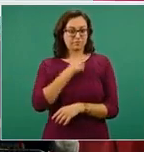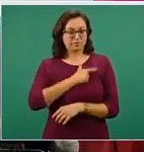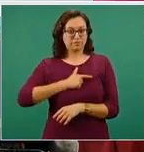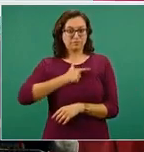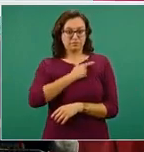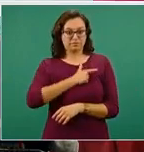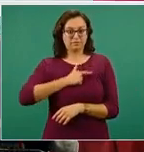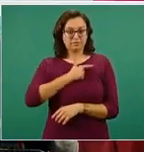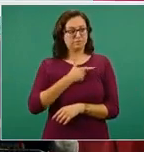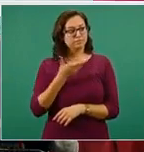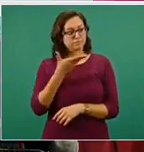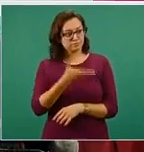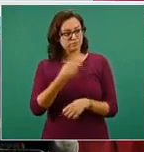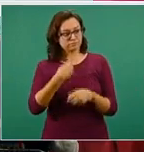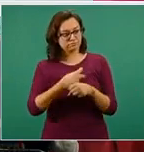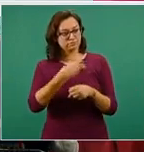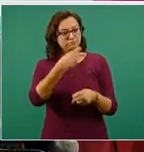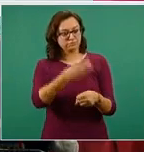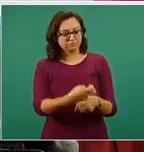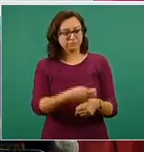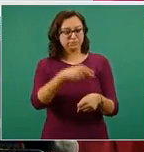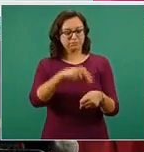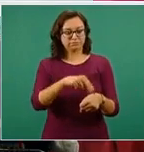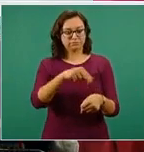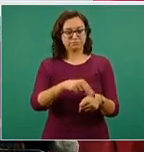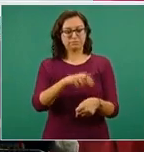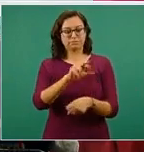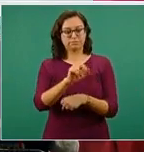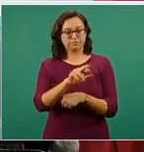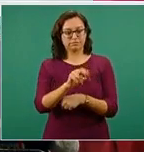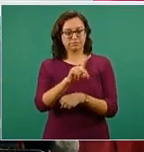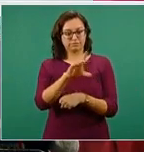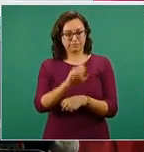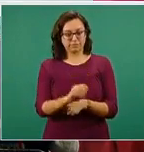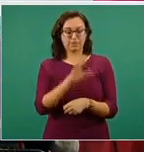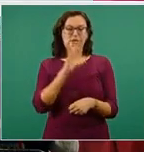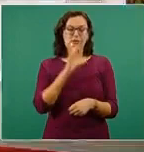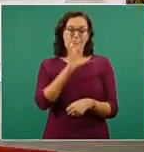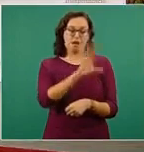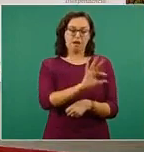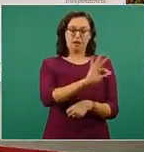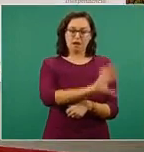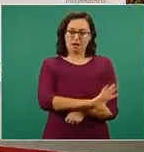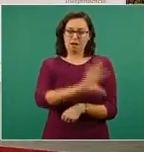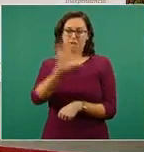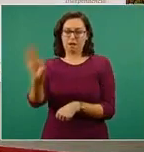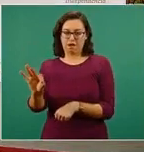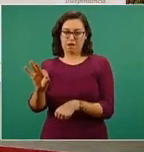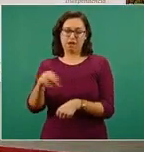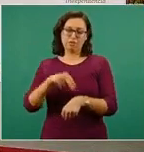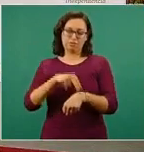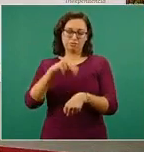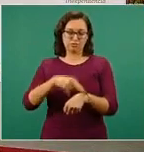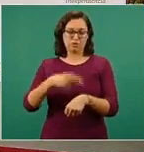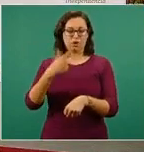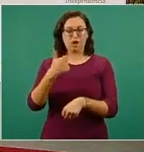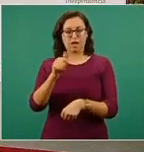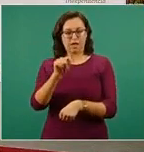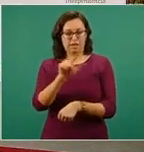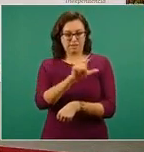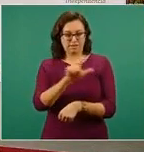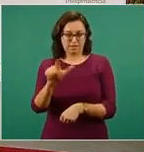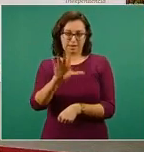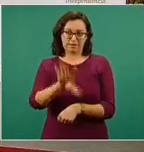invite aquí a través del doctor Ricardo Cortés a hacerle llegar un saludo a don Hugo López-Gatell y por supuesto a